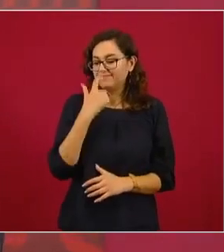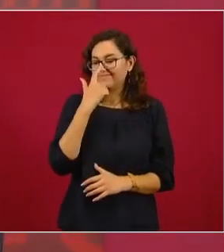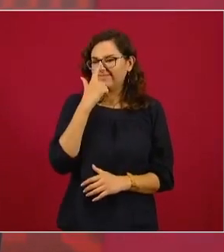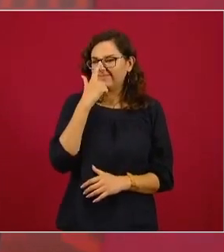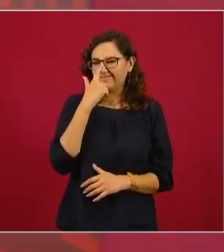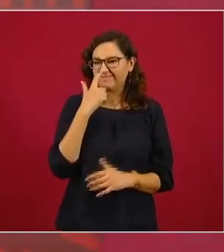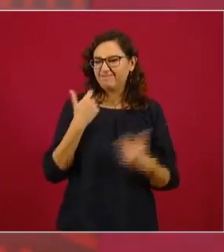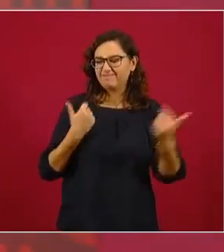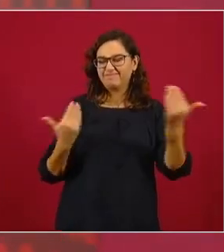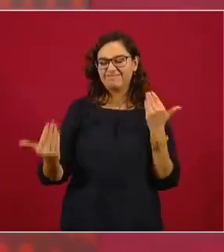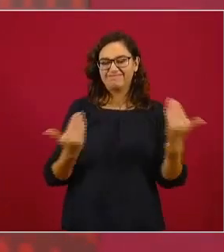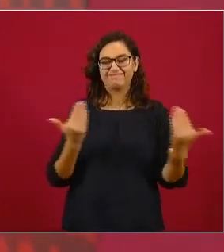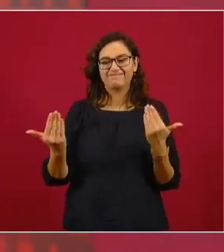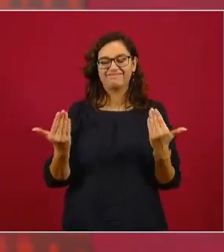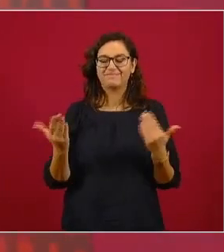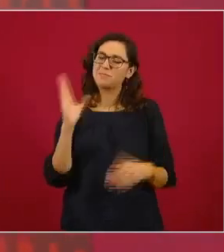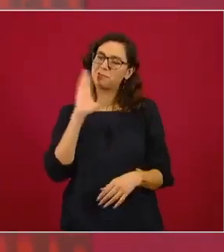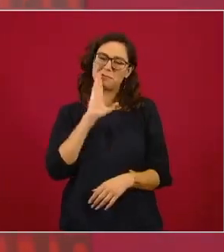pero